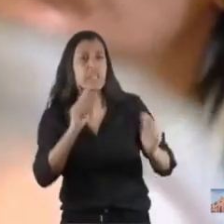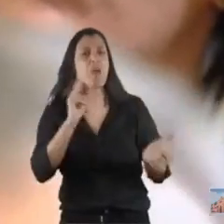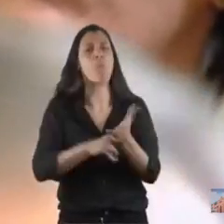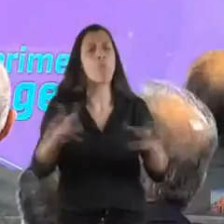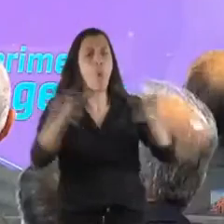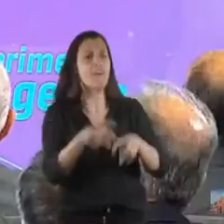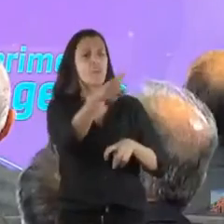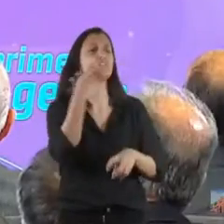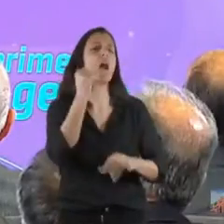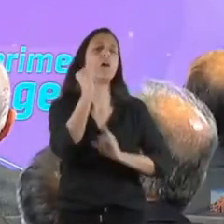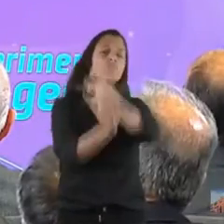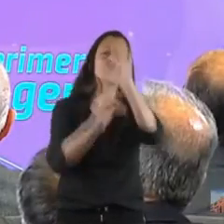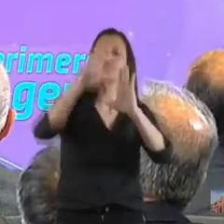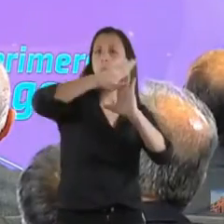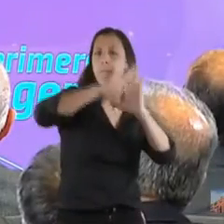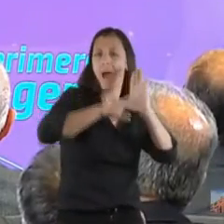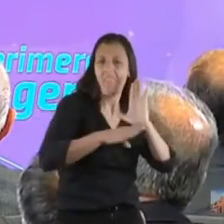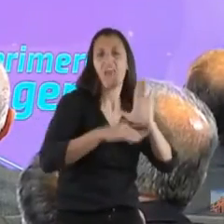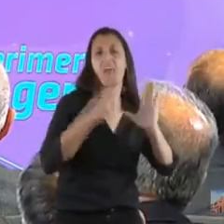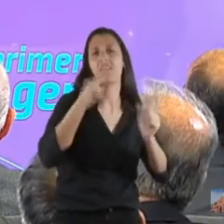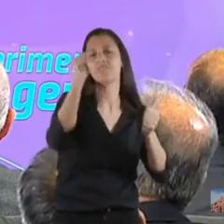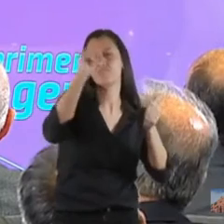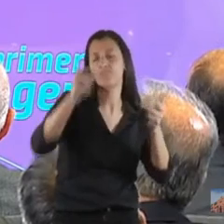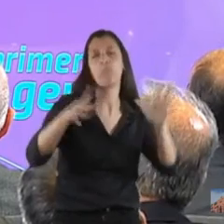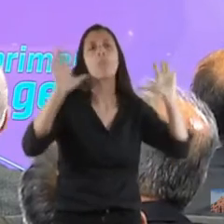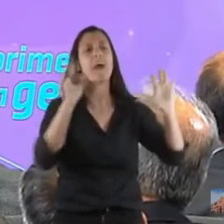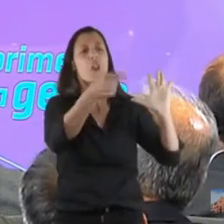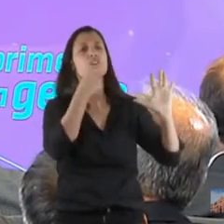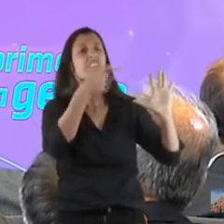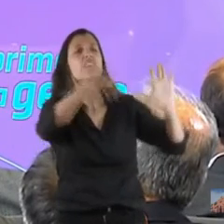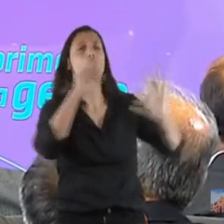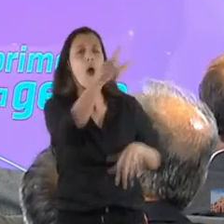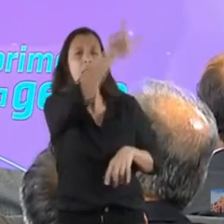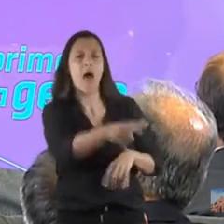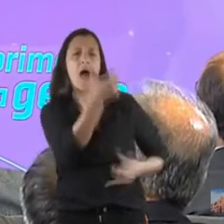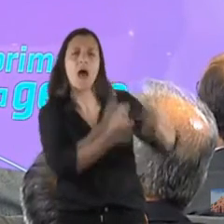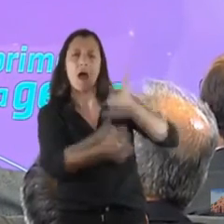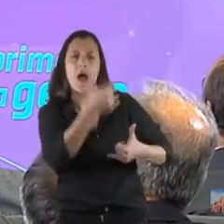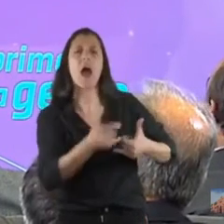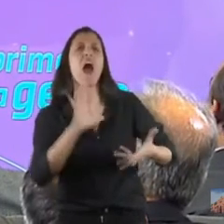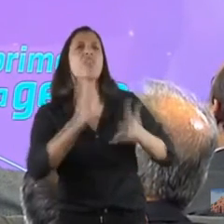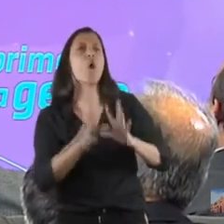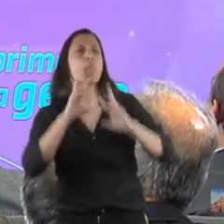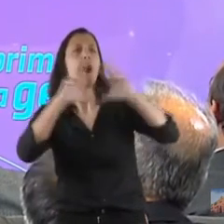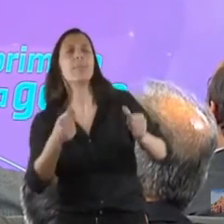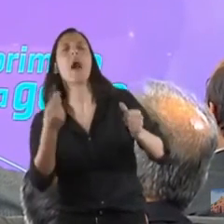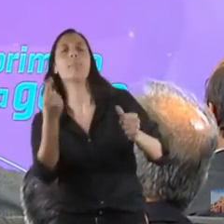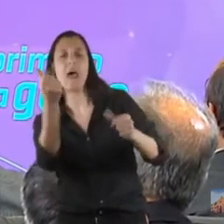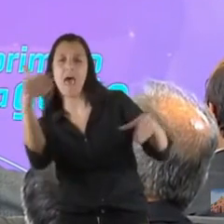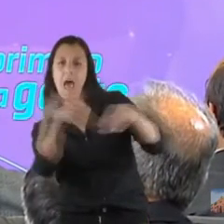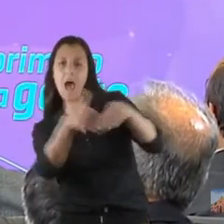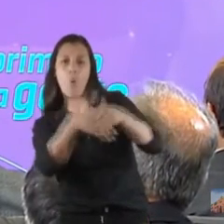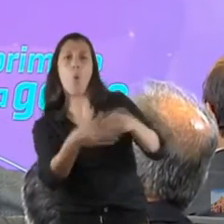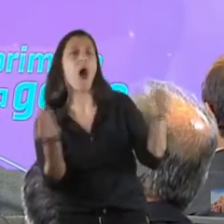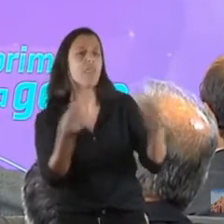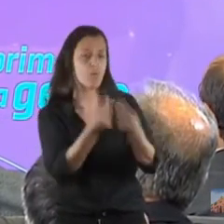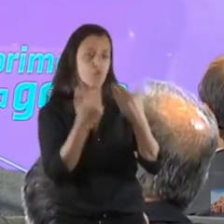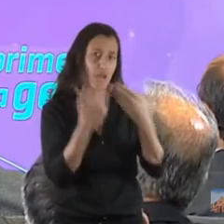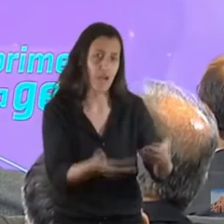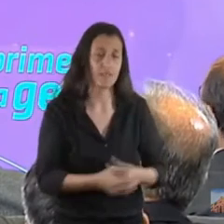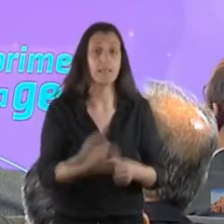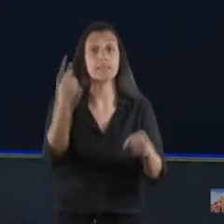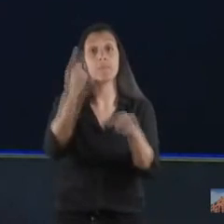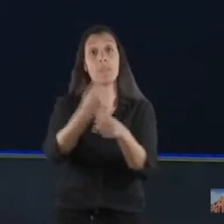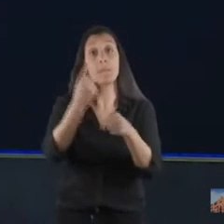medidas sin embargo si pudiera cuantificar algún esquema de ahorros muchas gracias bueno en primer lugar